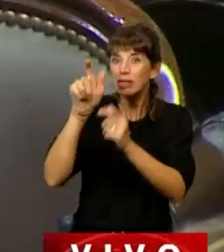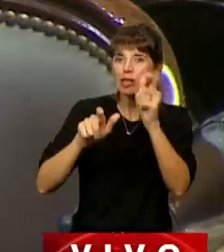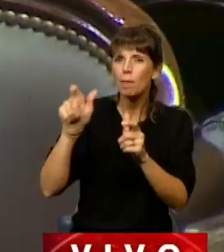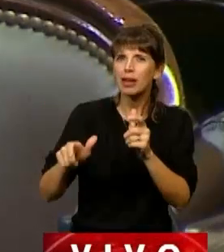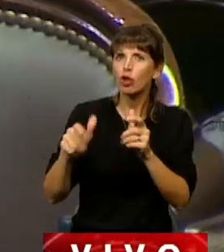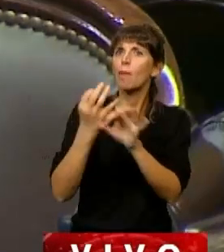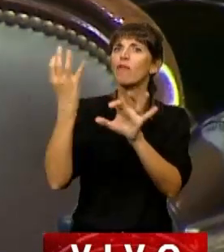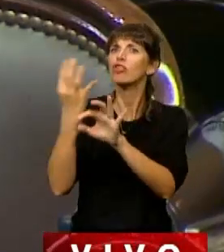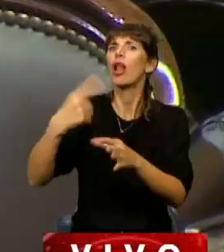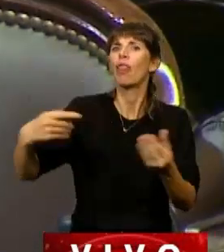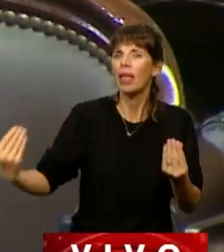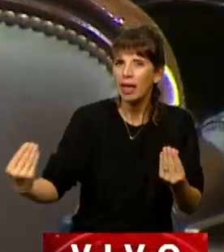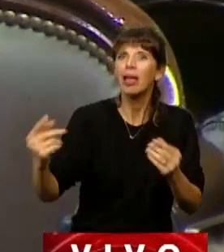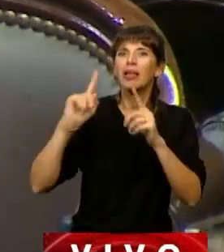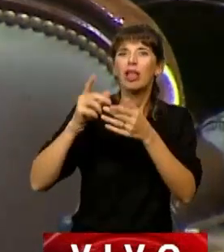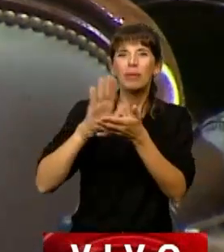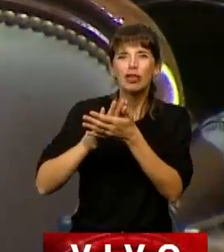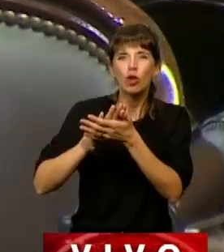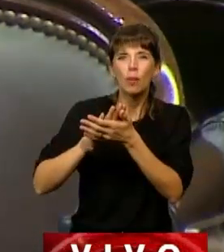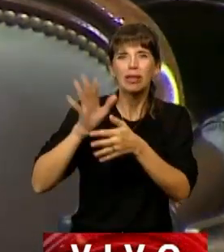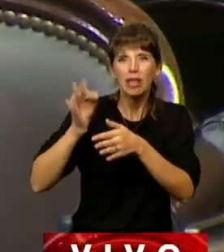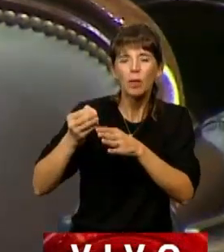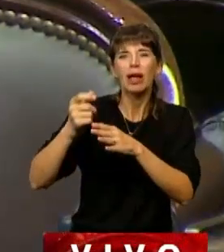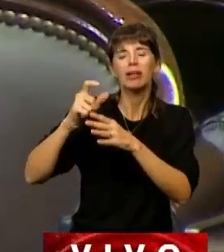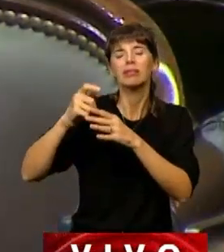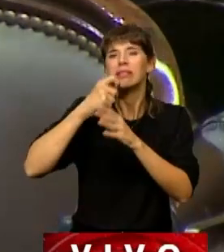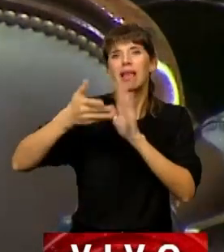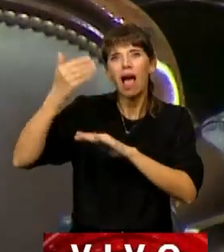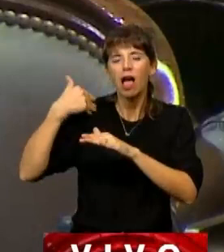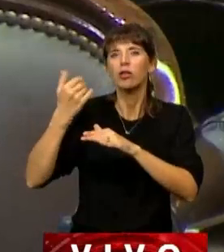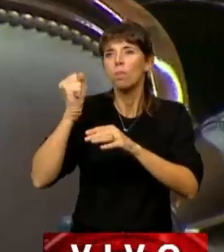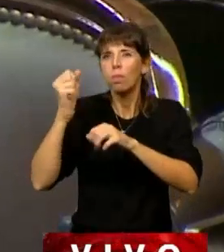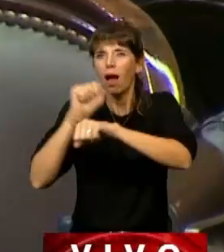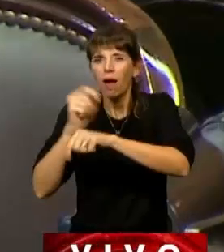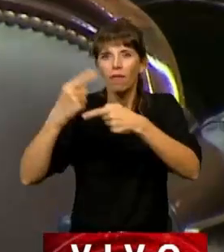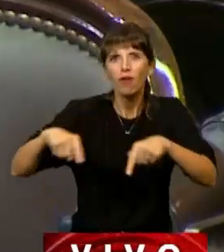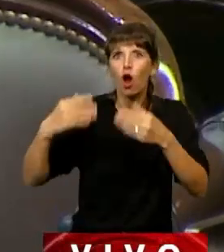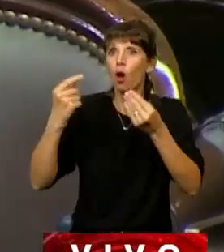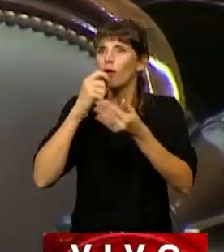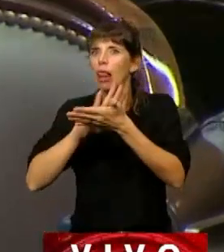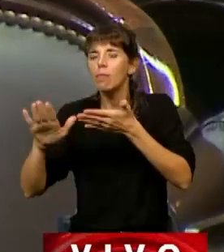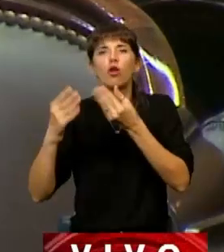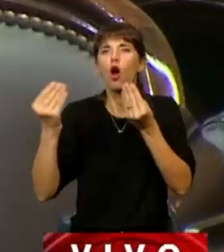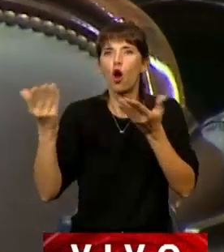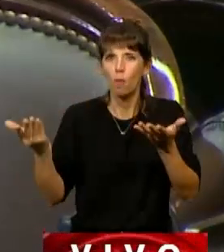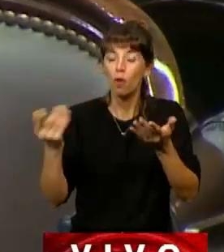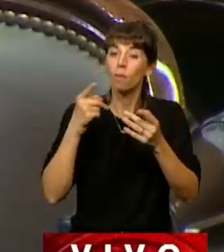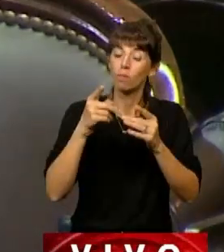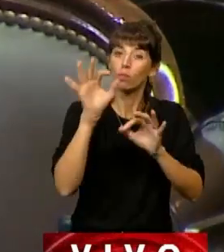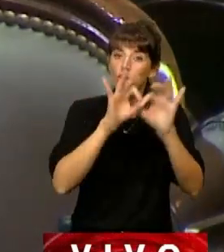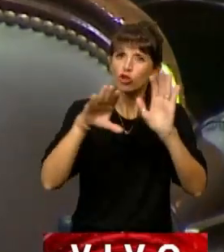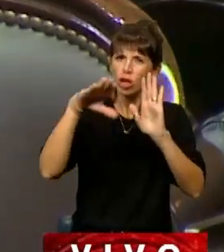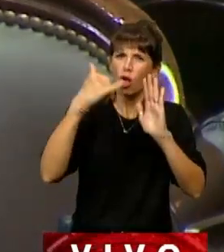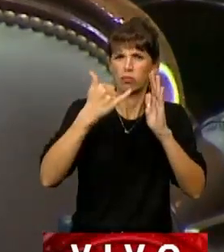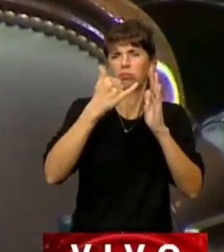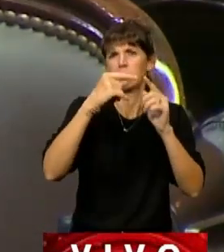la inexistencia de antecedentes penales a los integrantes de este órgano. Es un proyecto que dice mucho, pero que la verdad